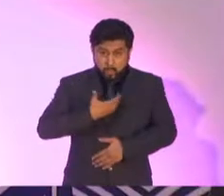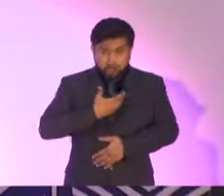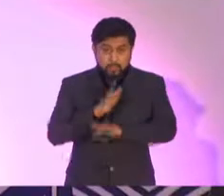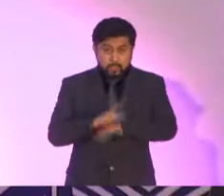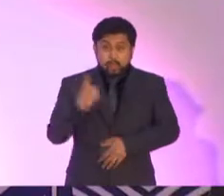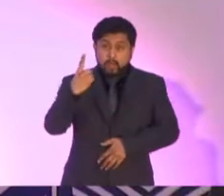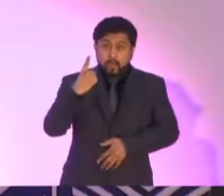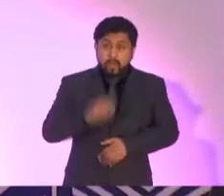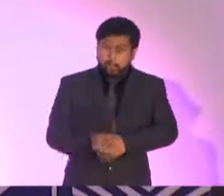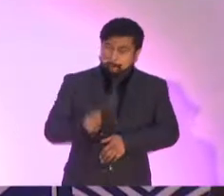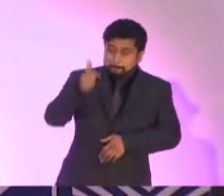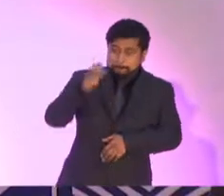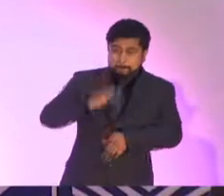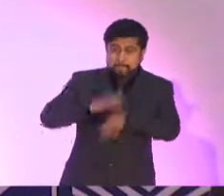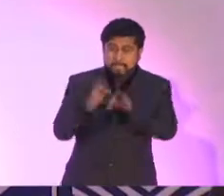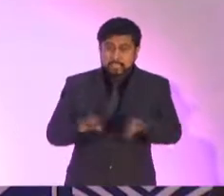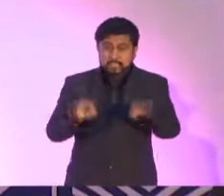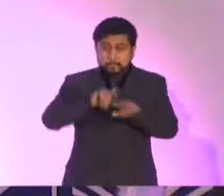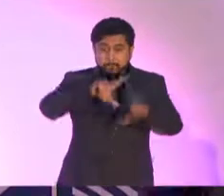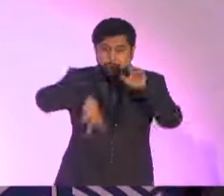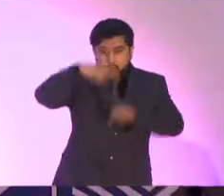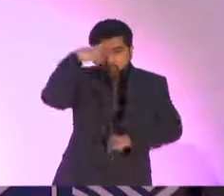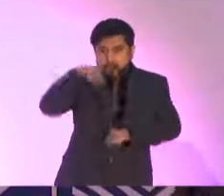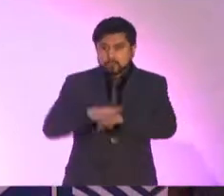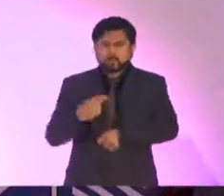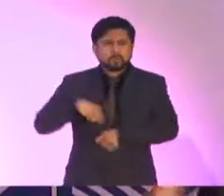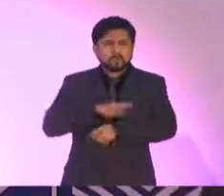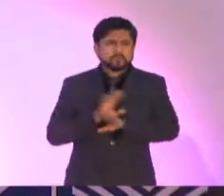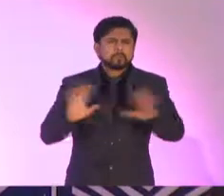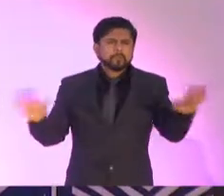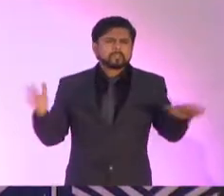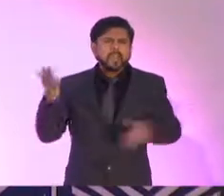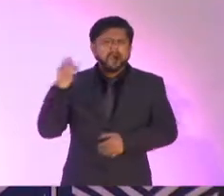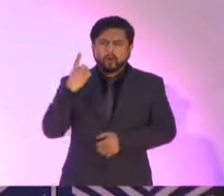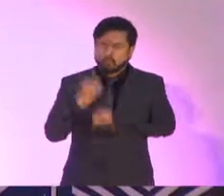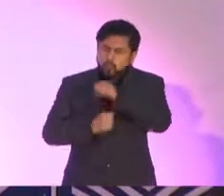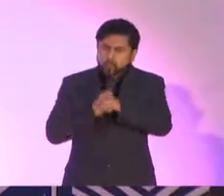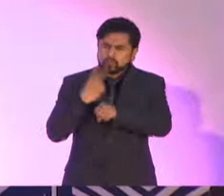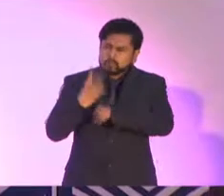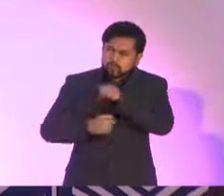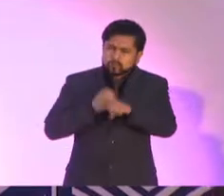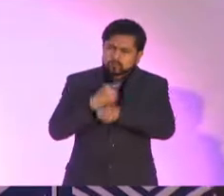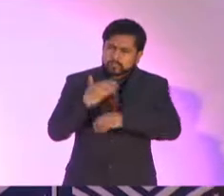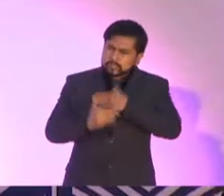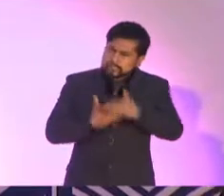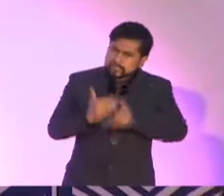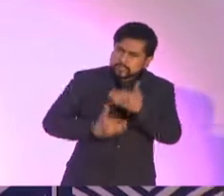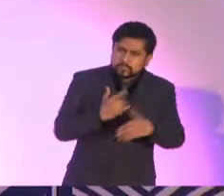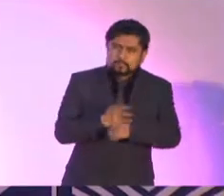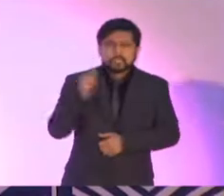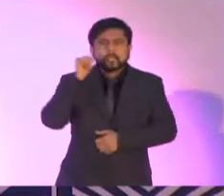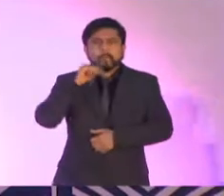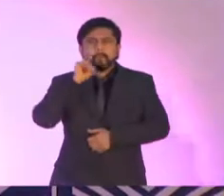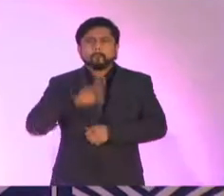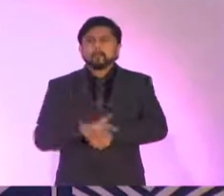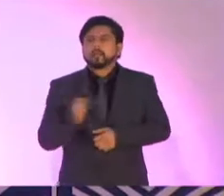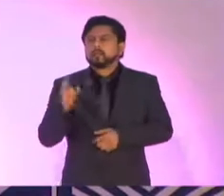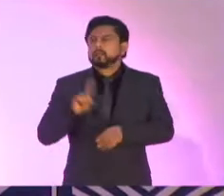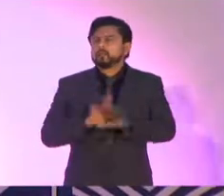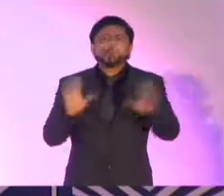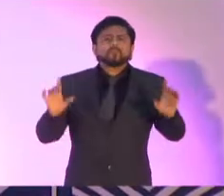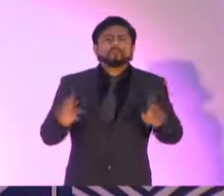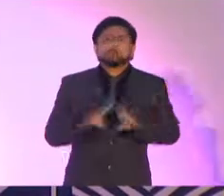las más representativas del país, en la cual hemos estado año con año ofreciendo siempre algún